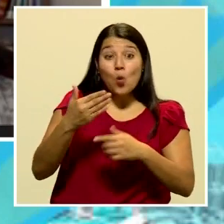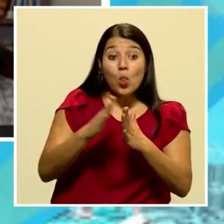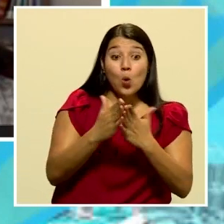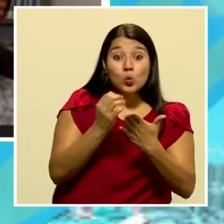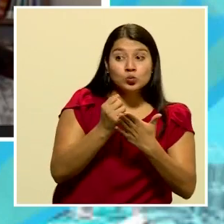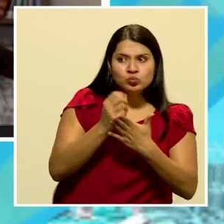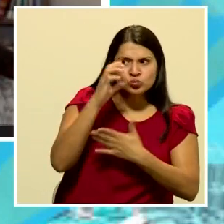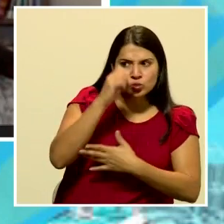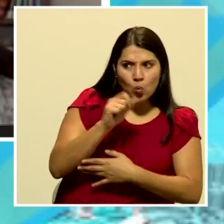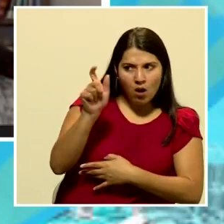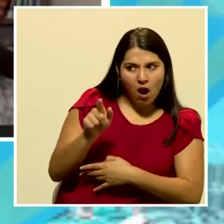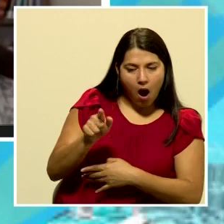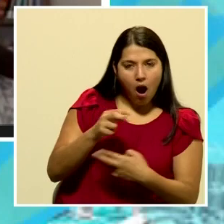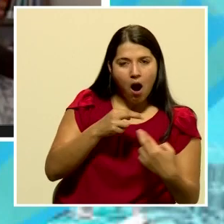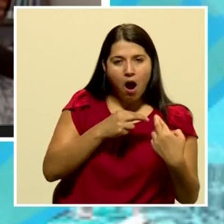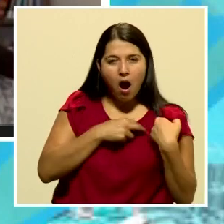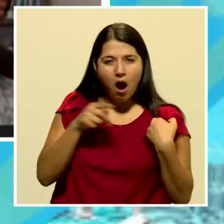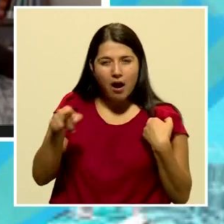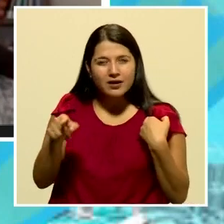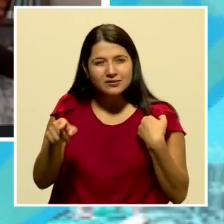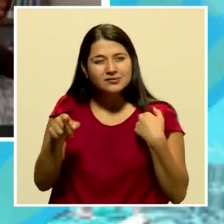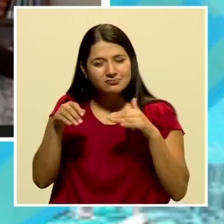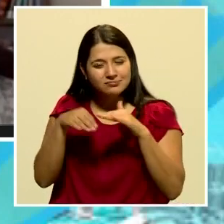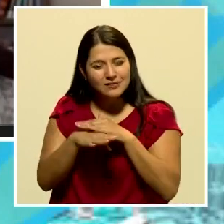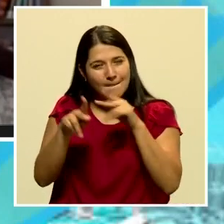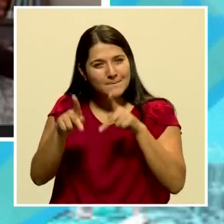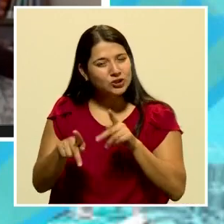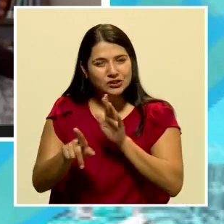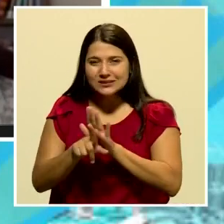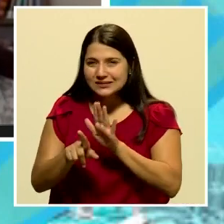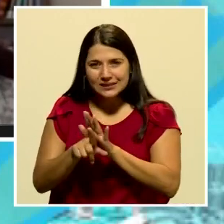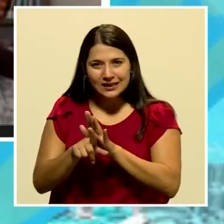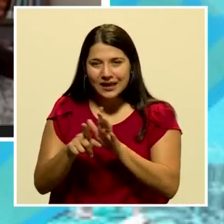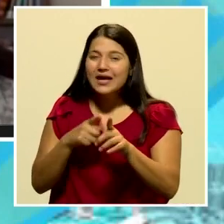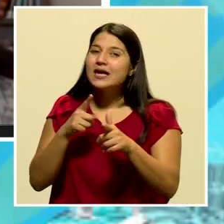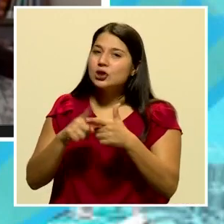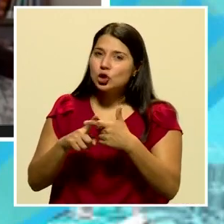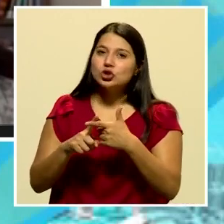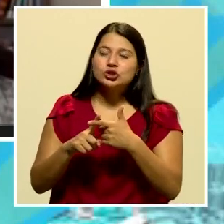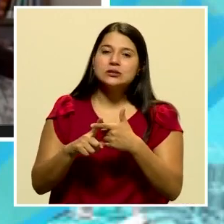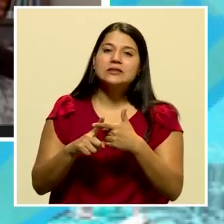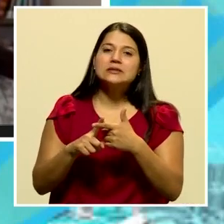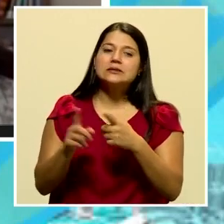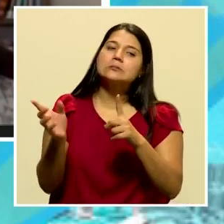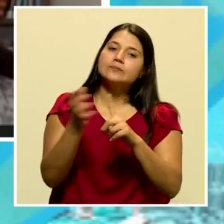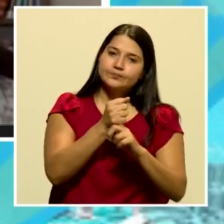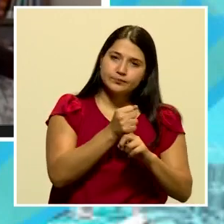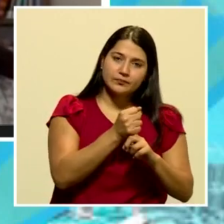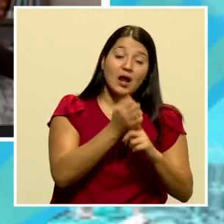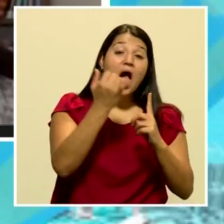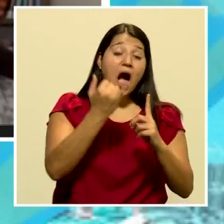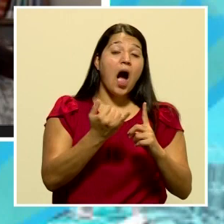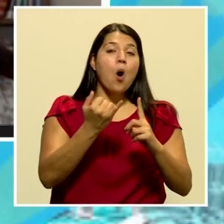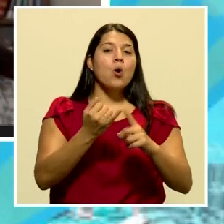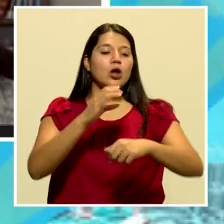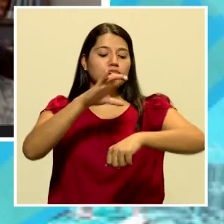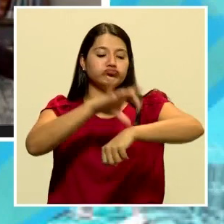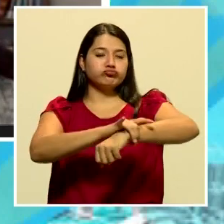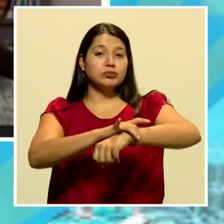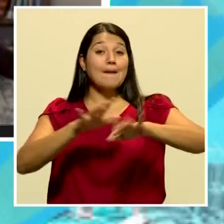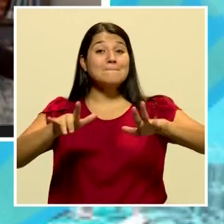momento y por ese delito, está en su casa con una tobillera electrónica, con monitoreo,